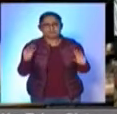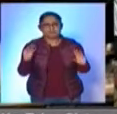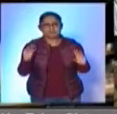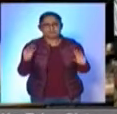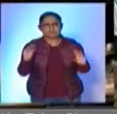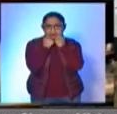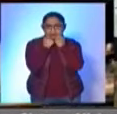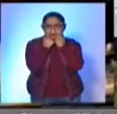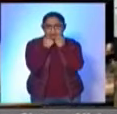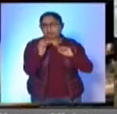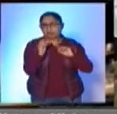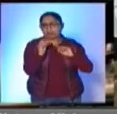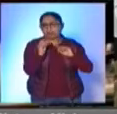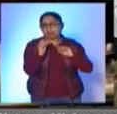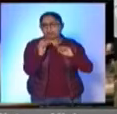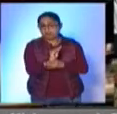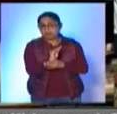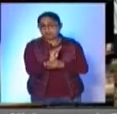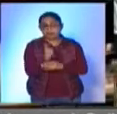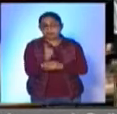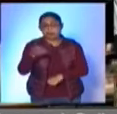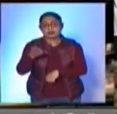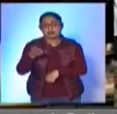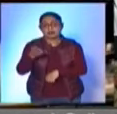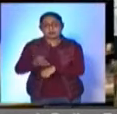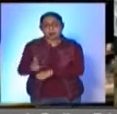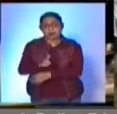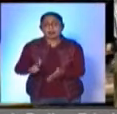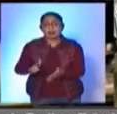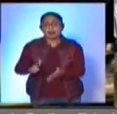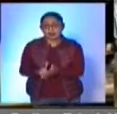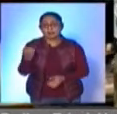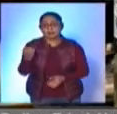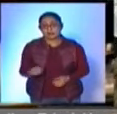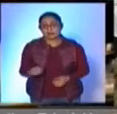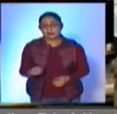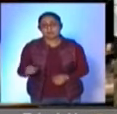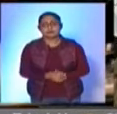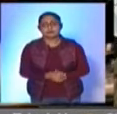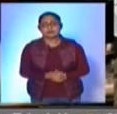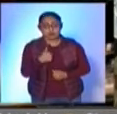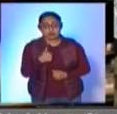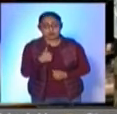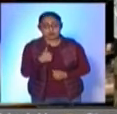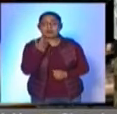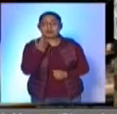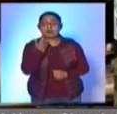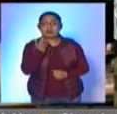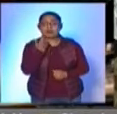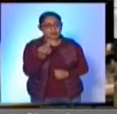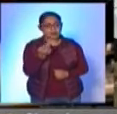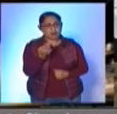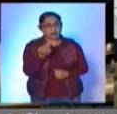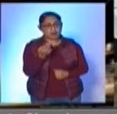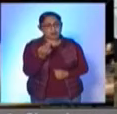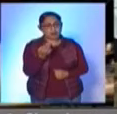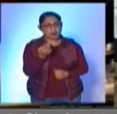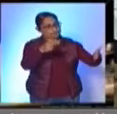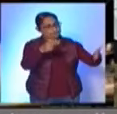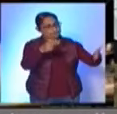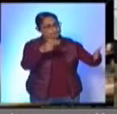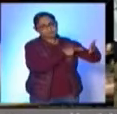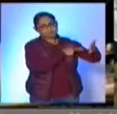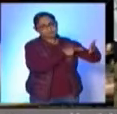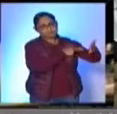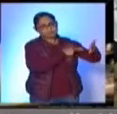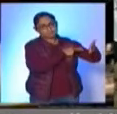una responsabilidad castigada por la ley también. Nosotros ahorita lo que buscamos es que hagan la clausura permanente de esto